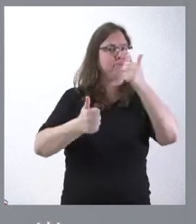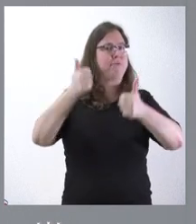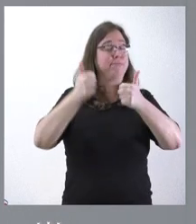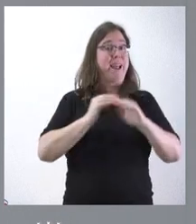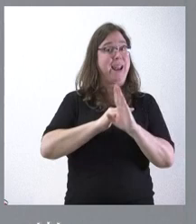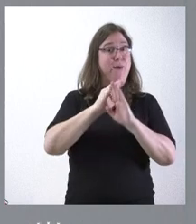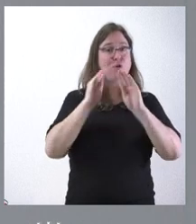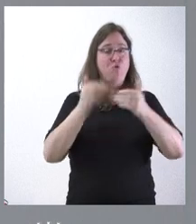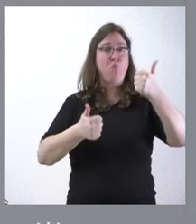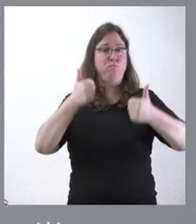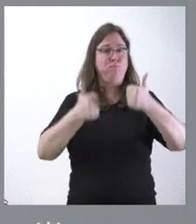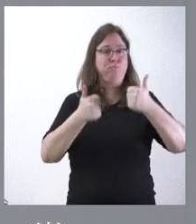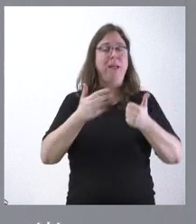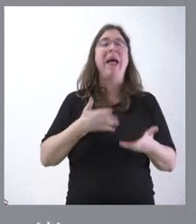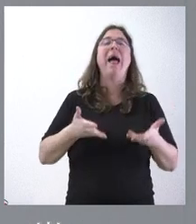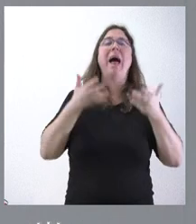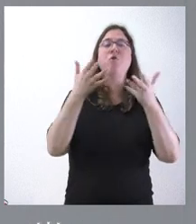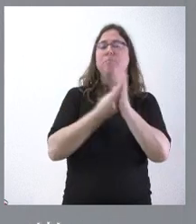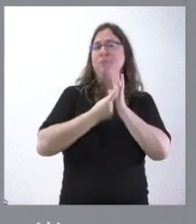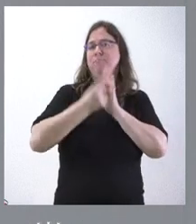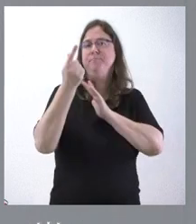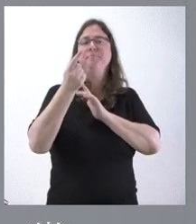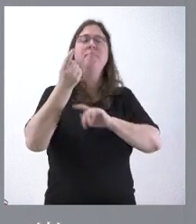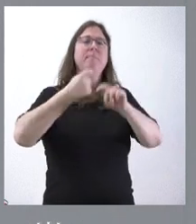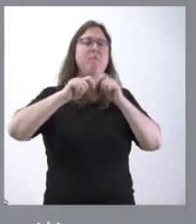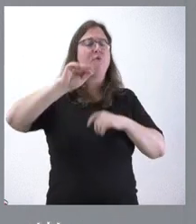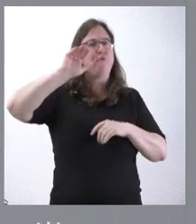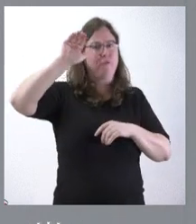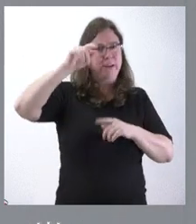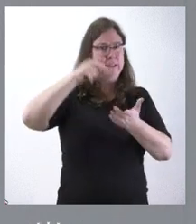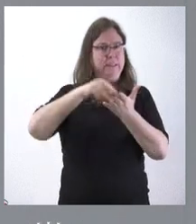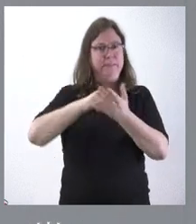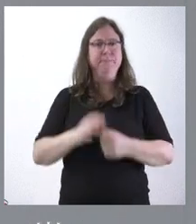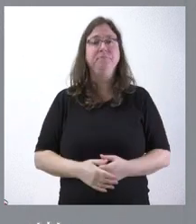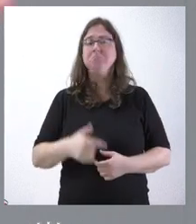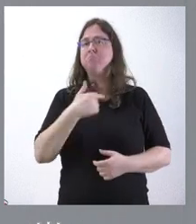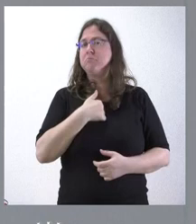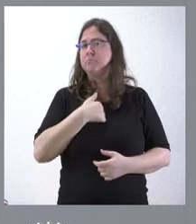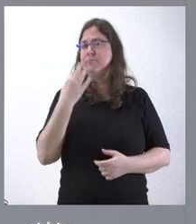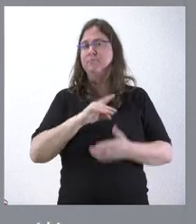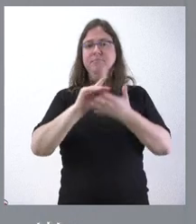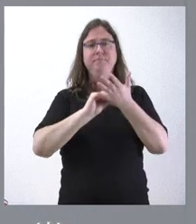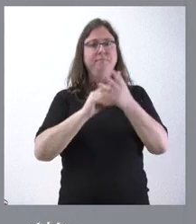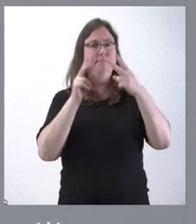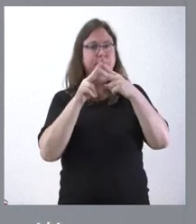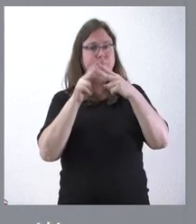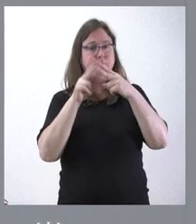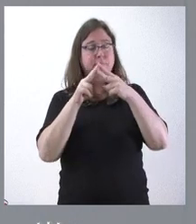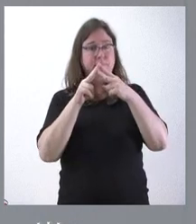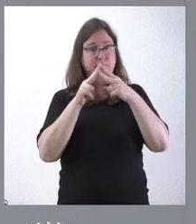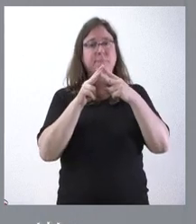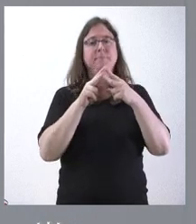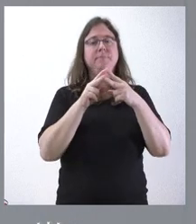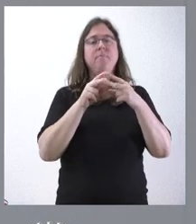competencia les ayuda a exportar en mercados internacionales muy exigentes yo me quedo con dos datos que en los últimos días